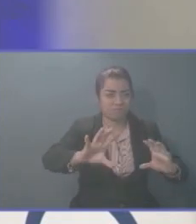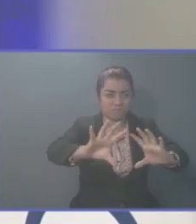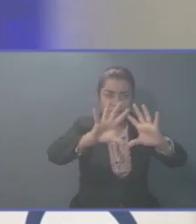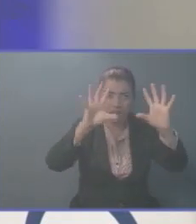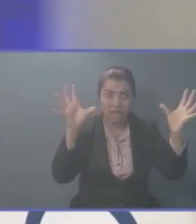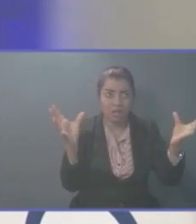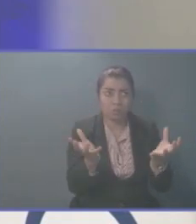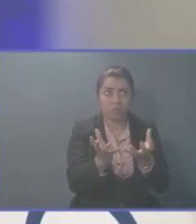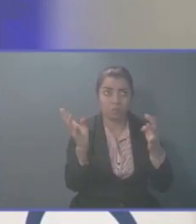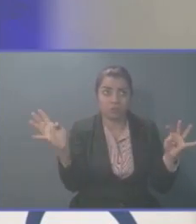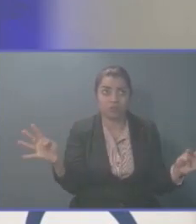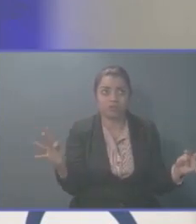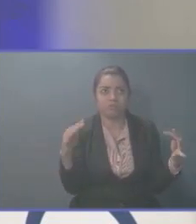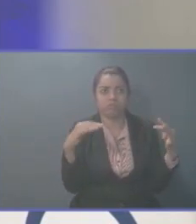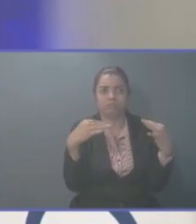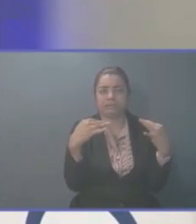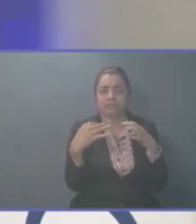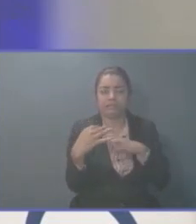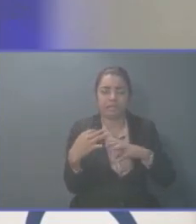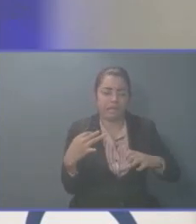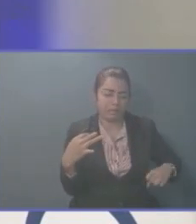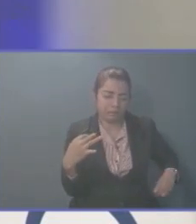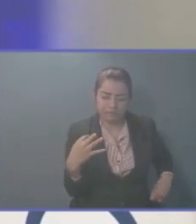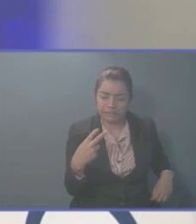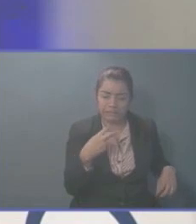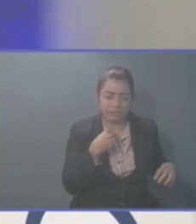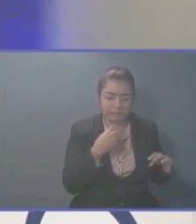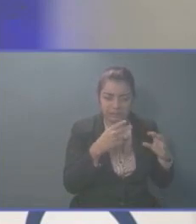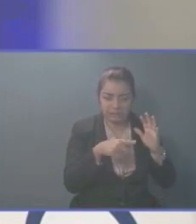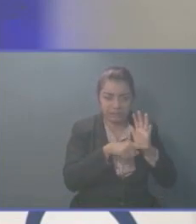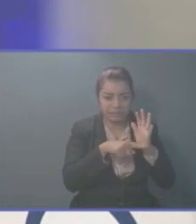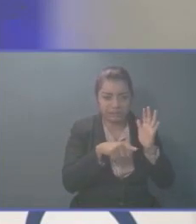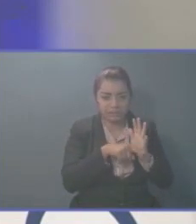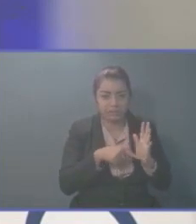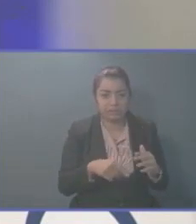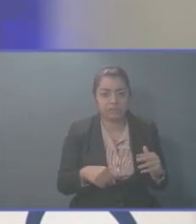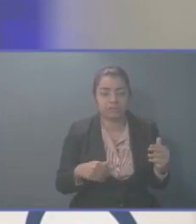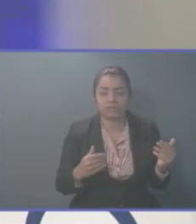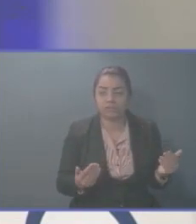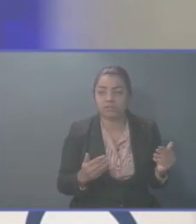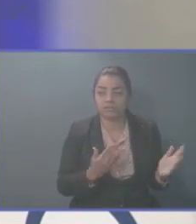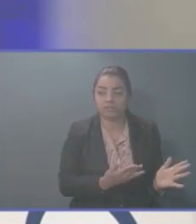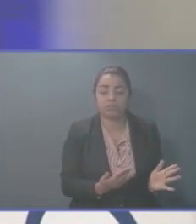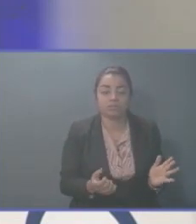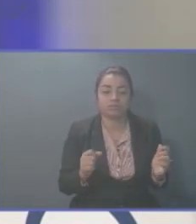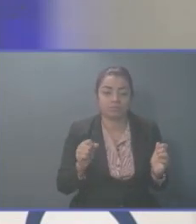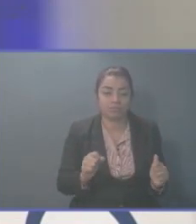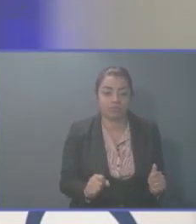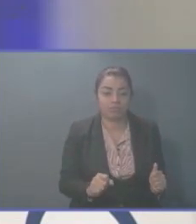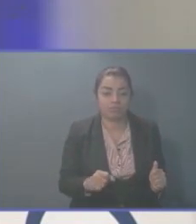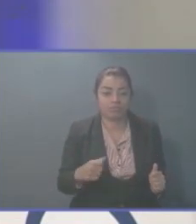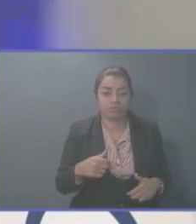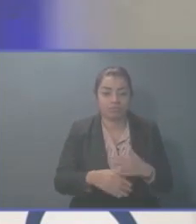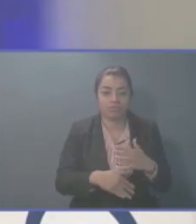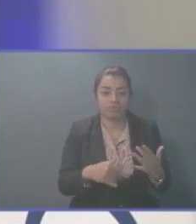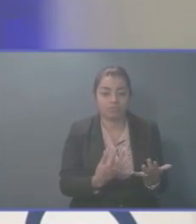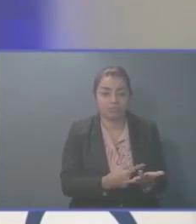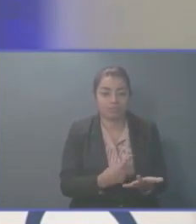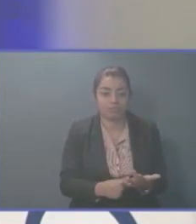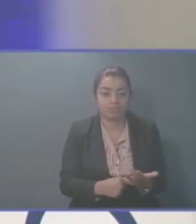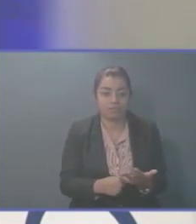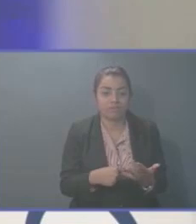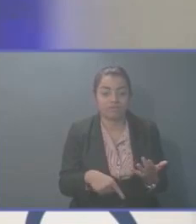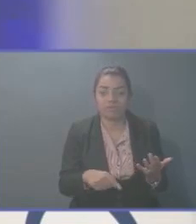a partir del día domingo con una imagen tan negativa como la que se vivió, y no es por la Asamblea Legislativa, sino que el riesgo va